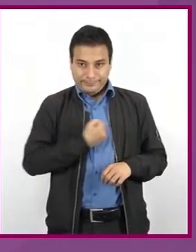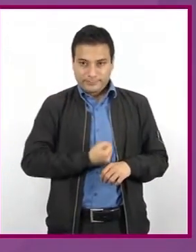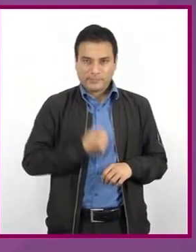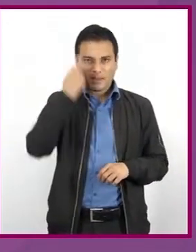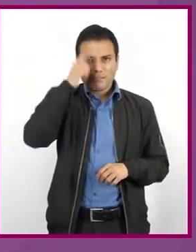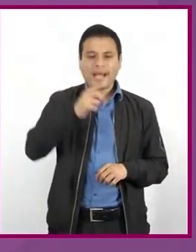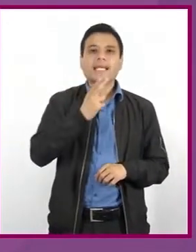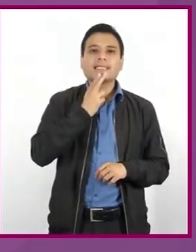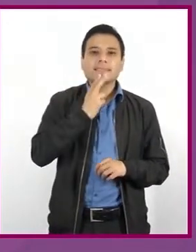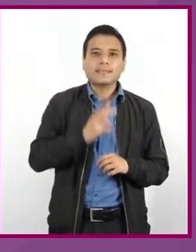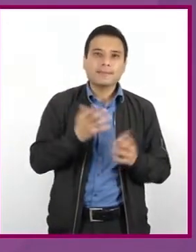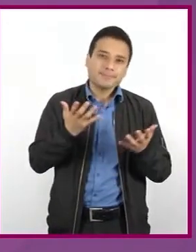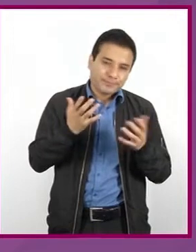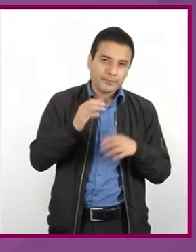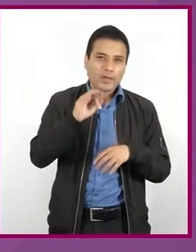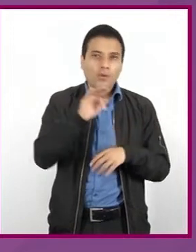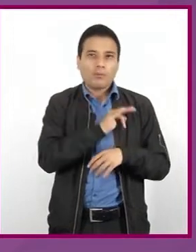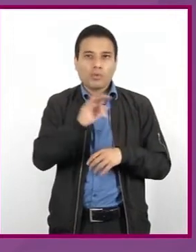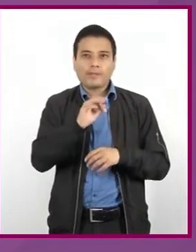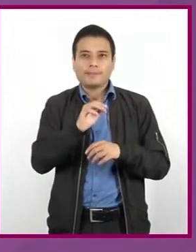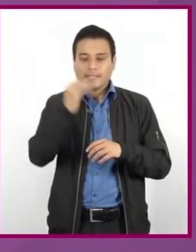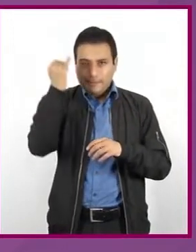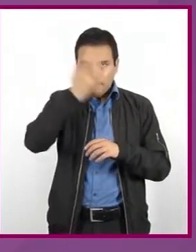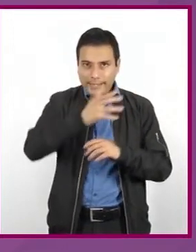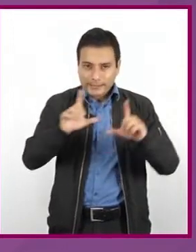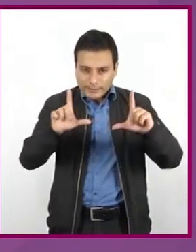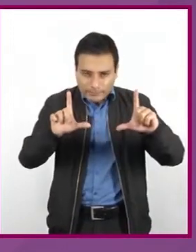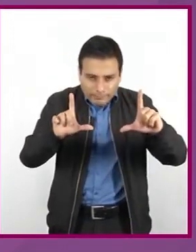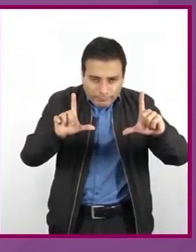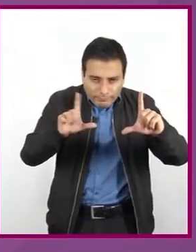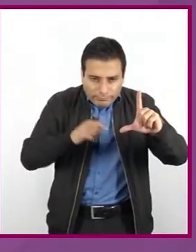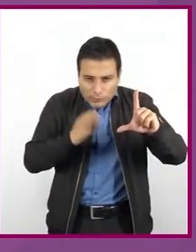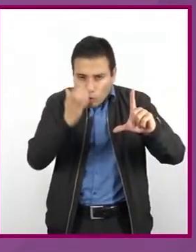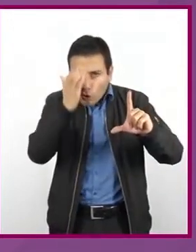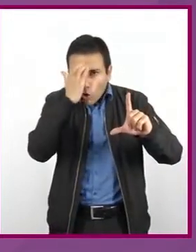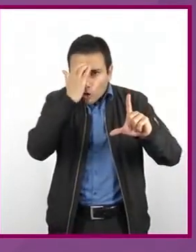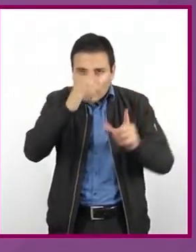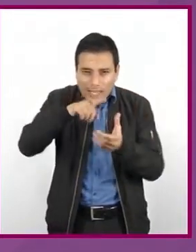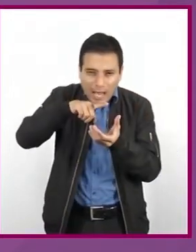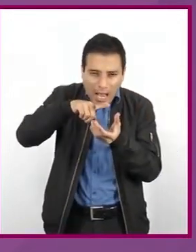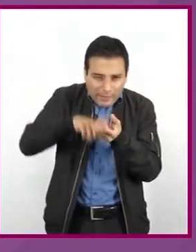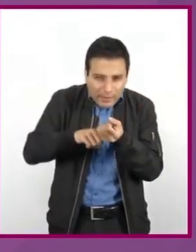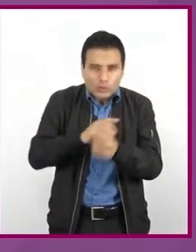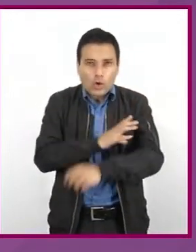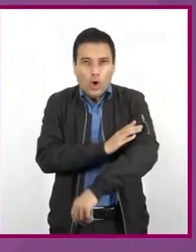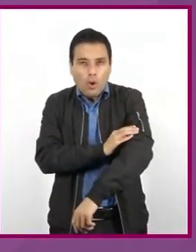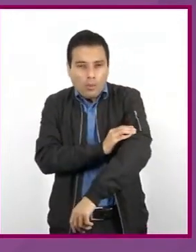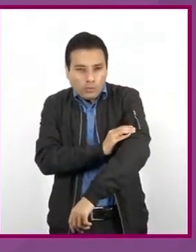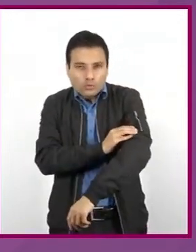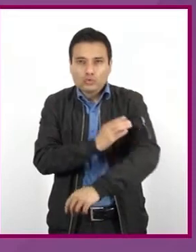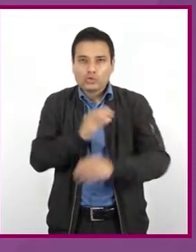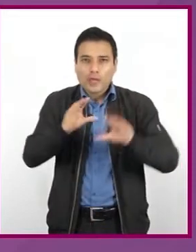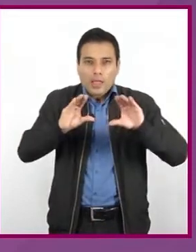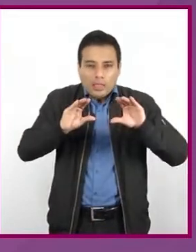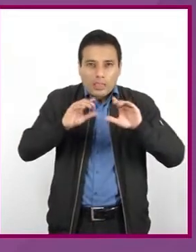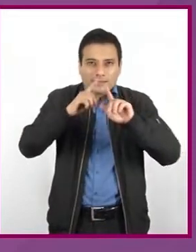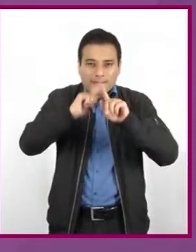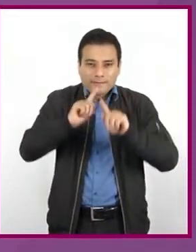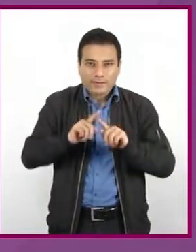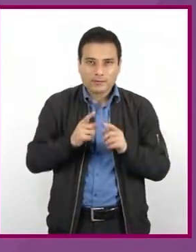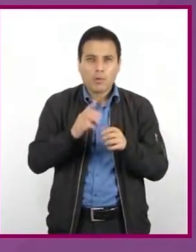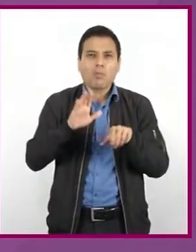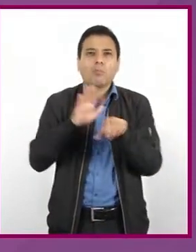permite obtener imágenes en tiempo real y observar los tejidos blandos. Esto último gracias a que utiliza ondas sonoras mayores